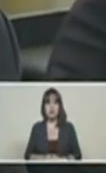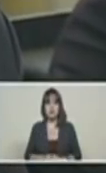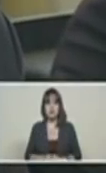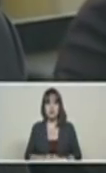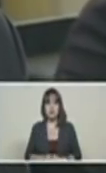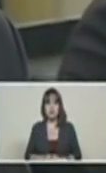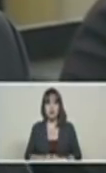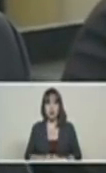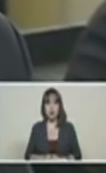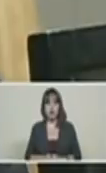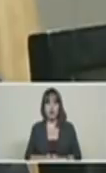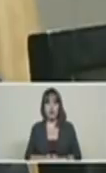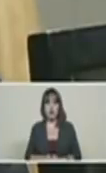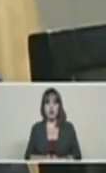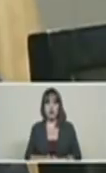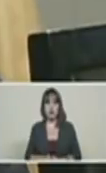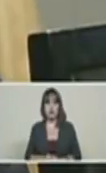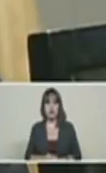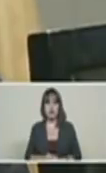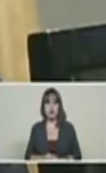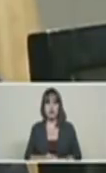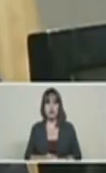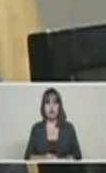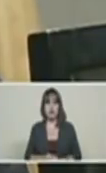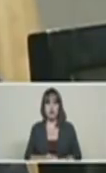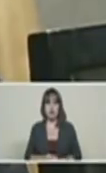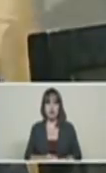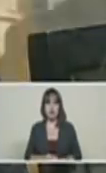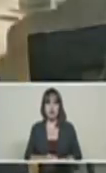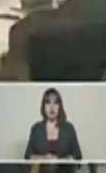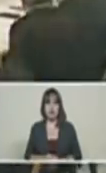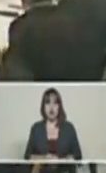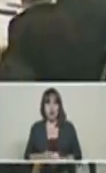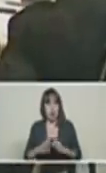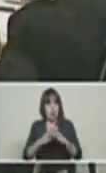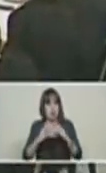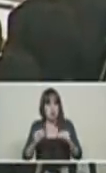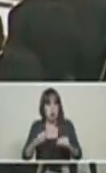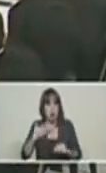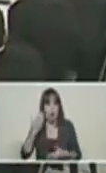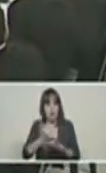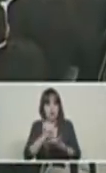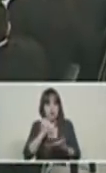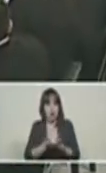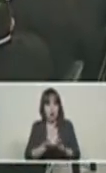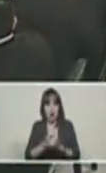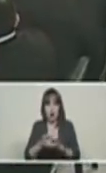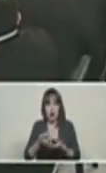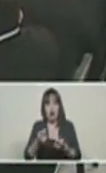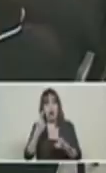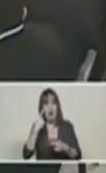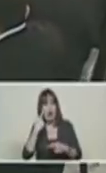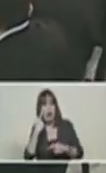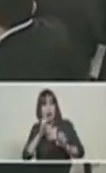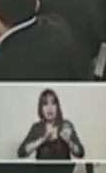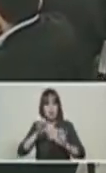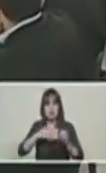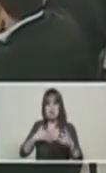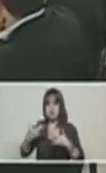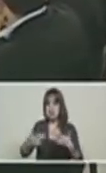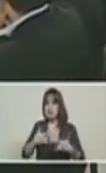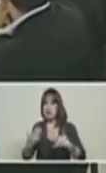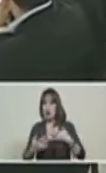Para que todo el mundo vaya familiarizándose. Y luego, bueno, ya explicaré la próxima semana con